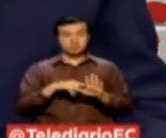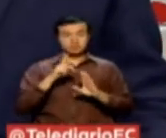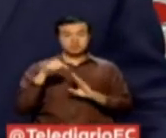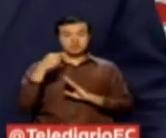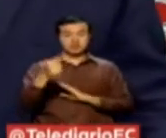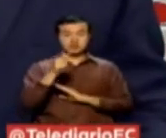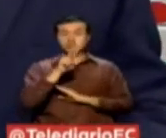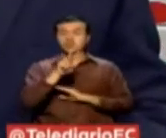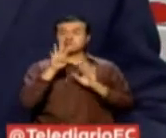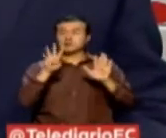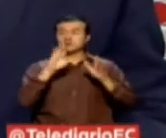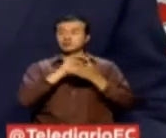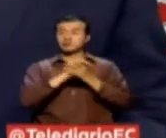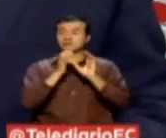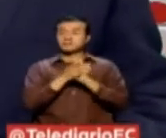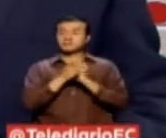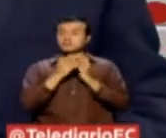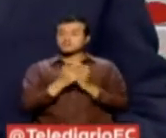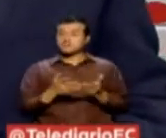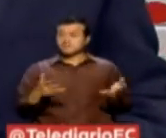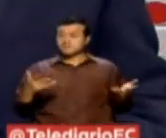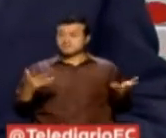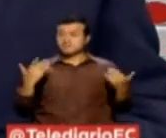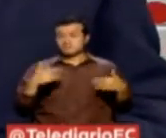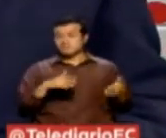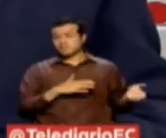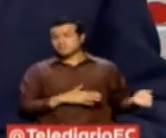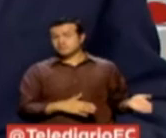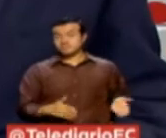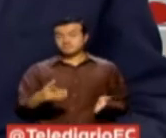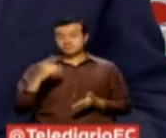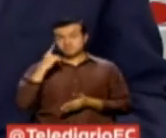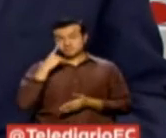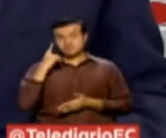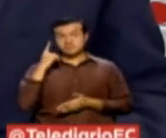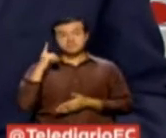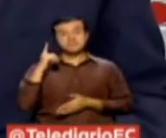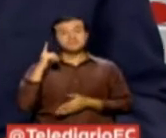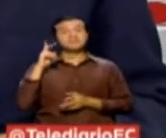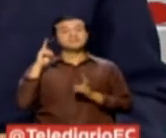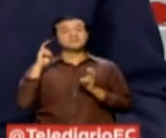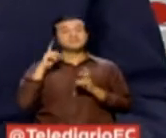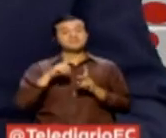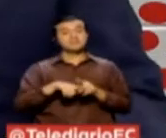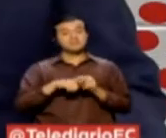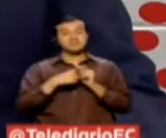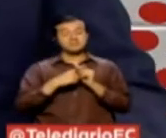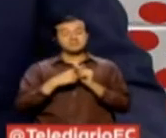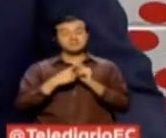próximo 29 de noviembre, como hemos visto, pero también acerca